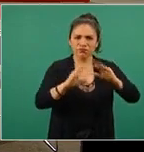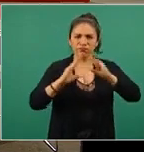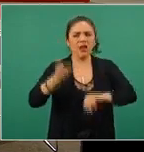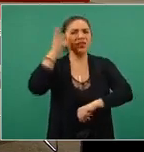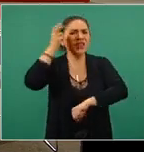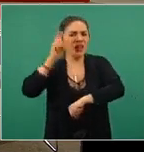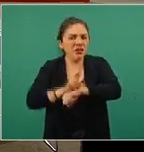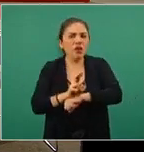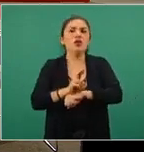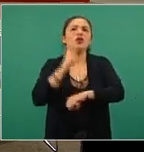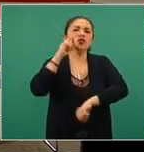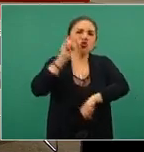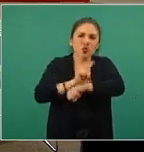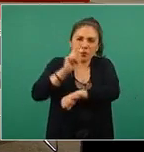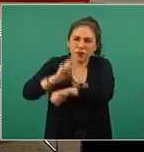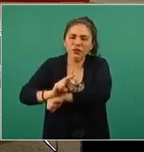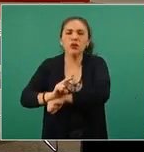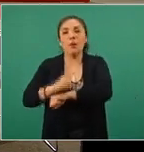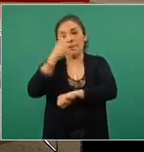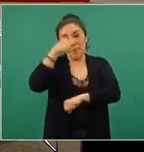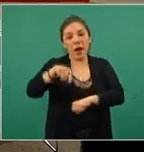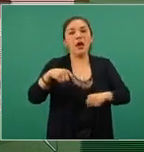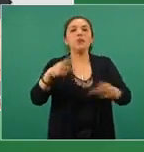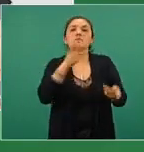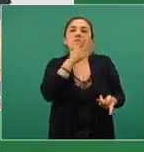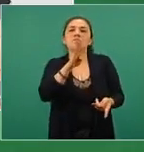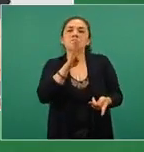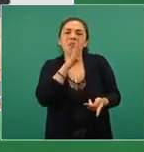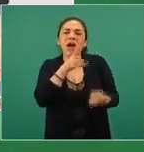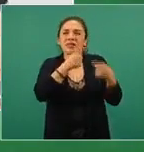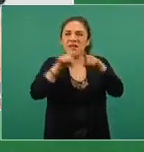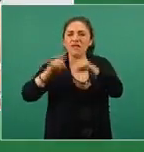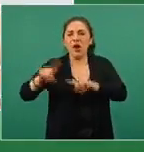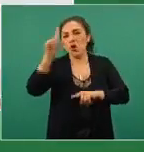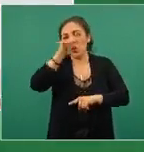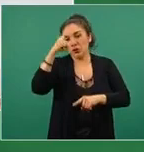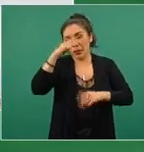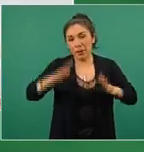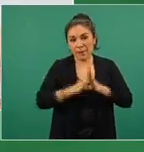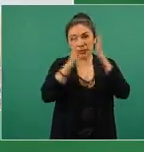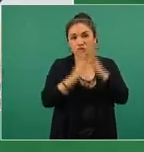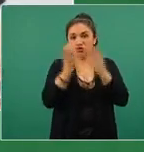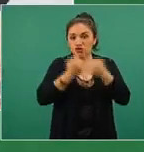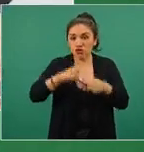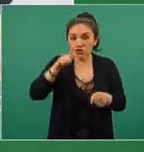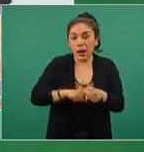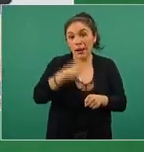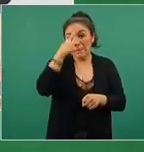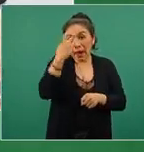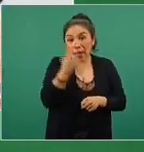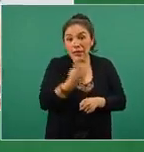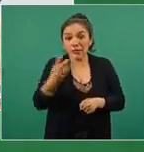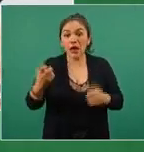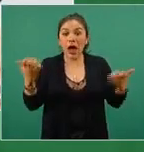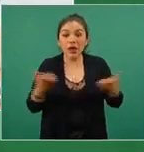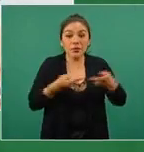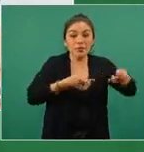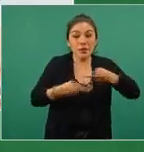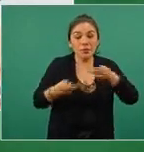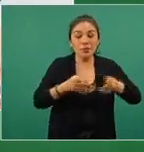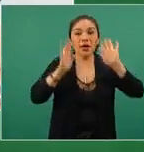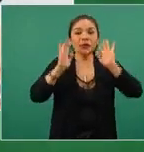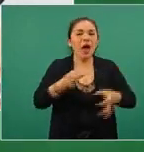directivos, supervisores, padres de familia, a los consejos de participación social, en donde esta estrategia